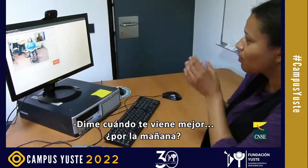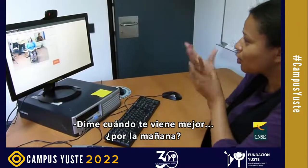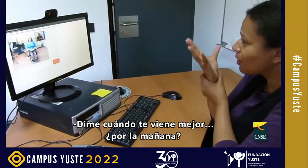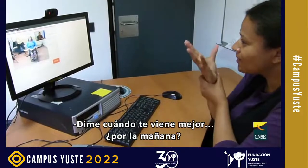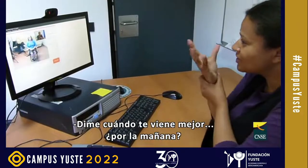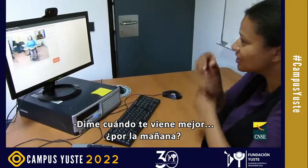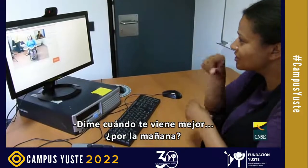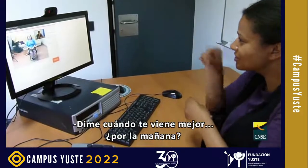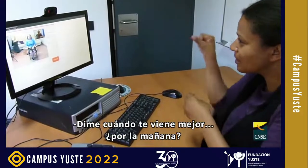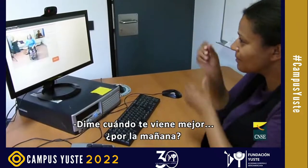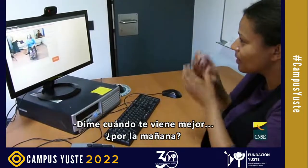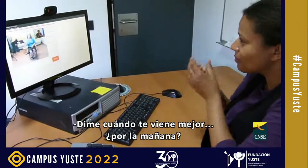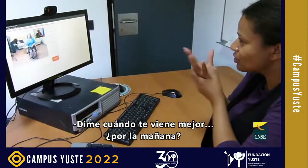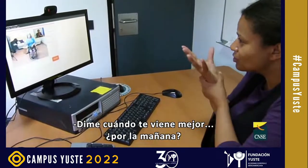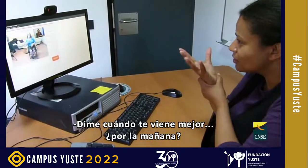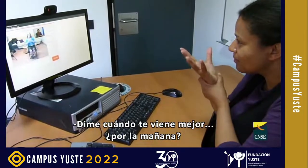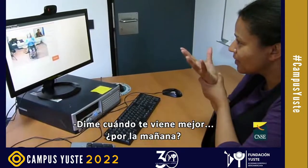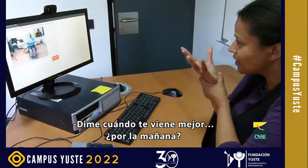la